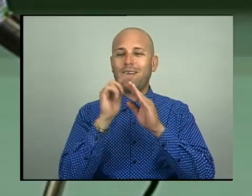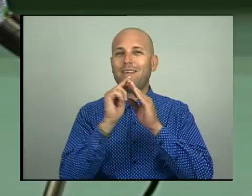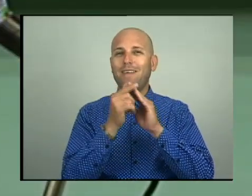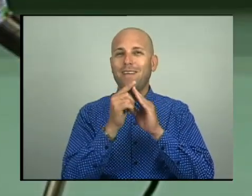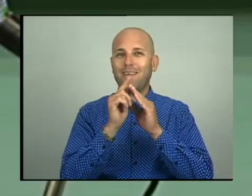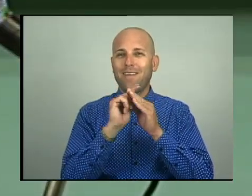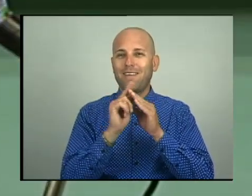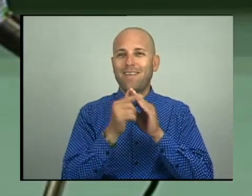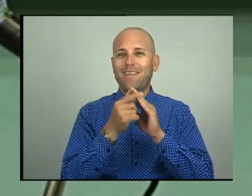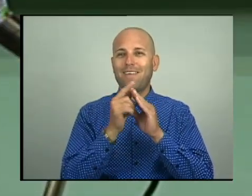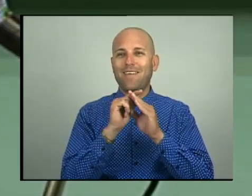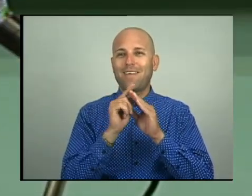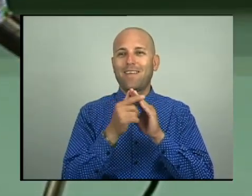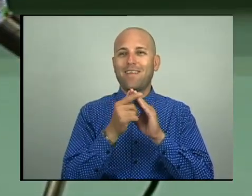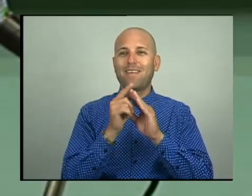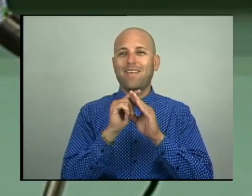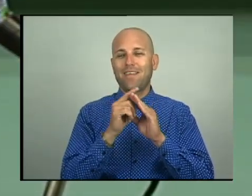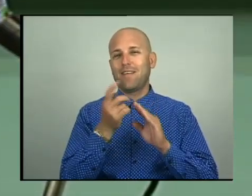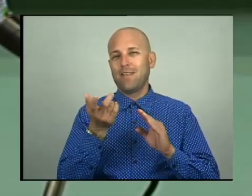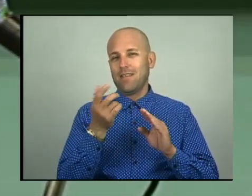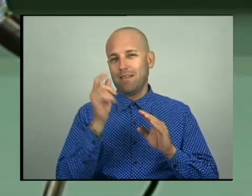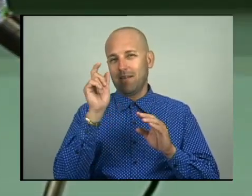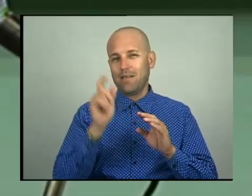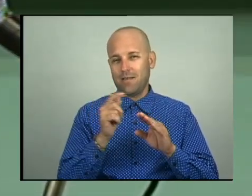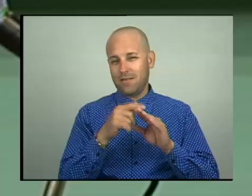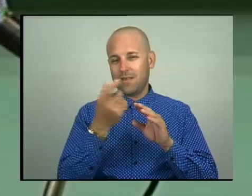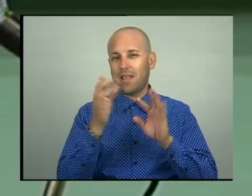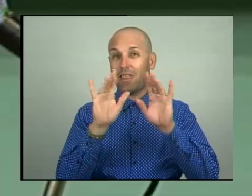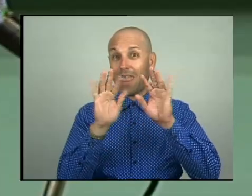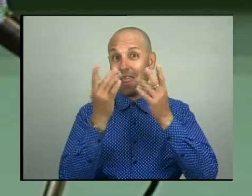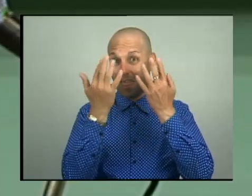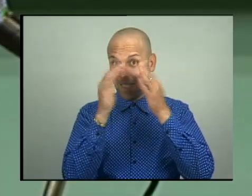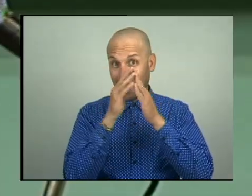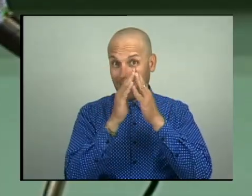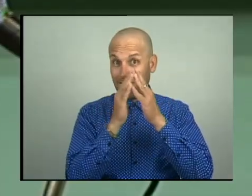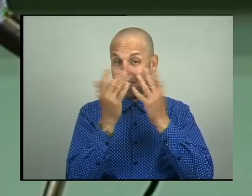Se llama hipocratismo digital porque fue Hipócrates quien lo describió. Se